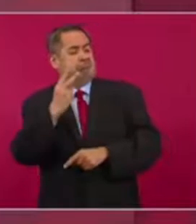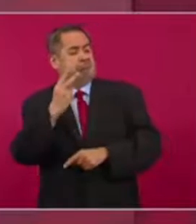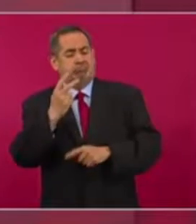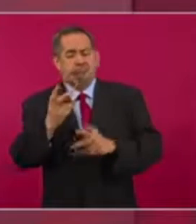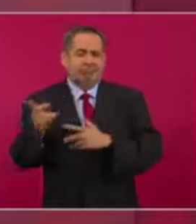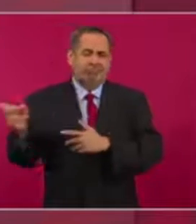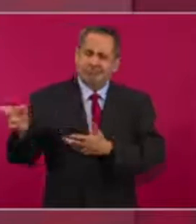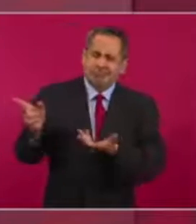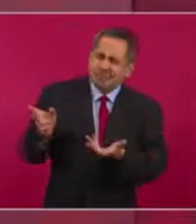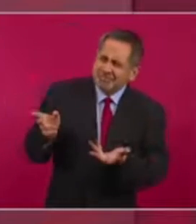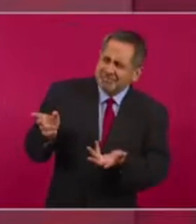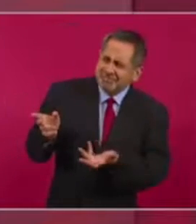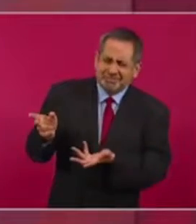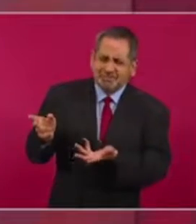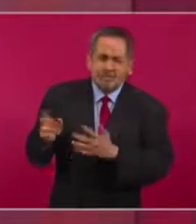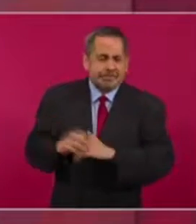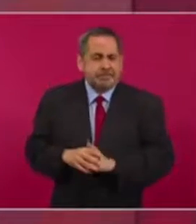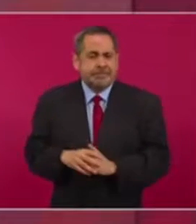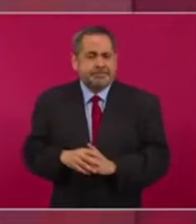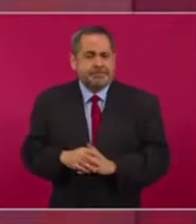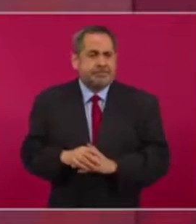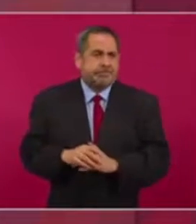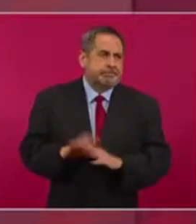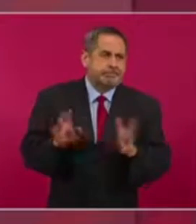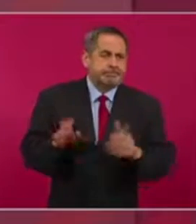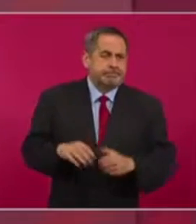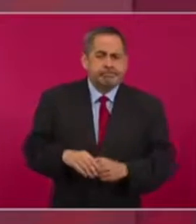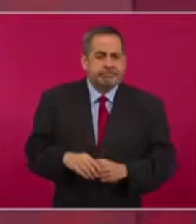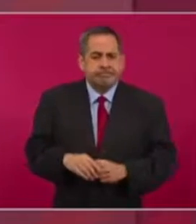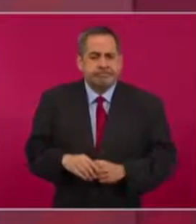prepotente, y pues